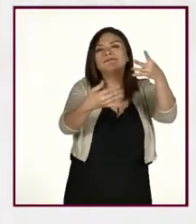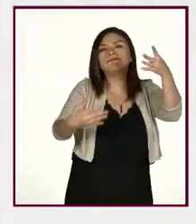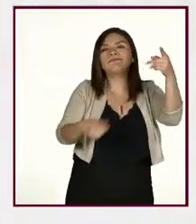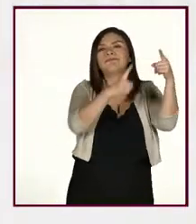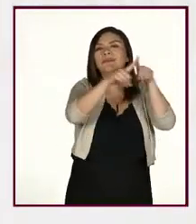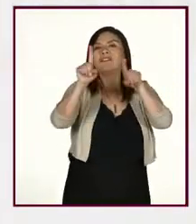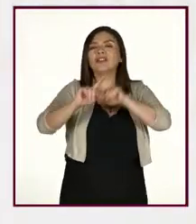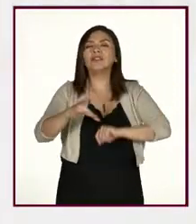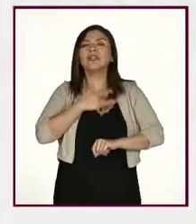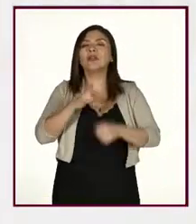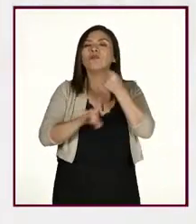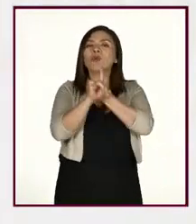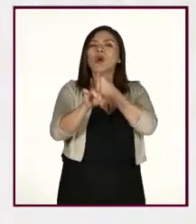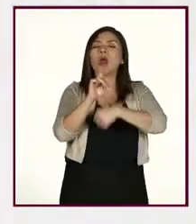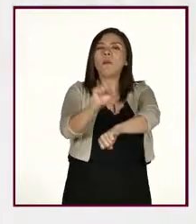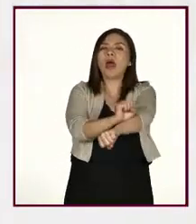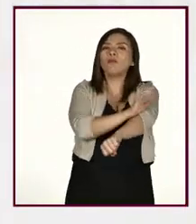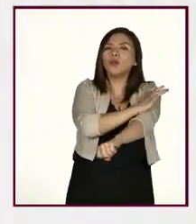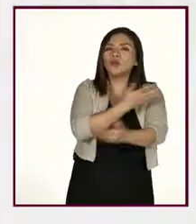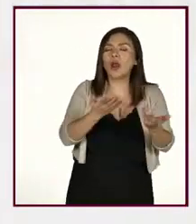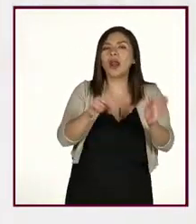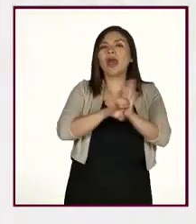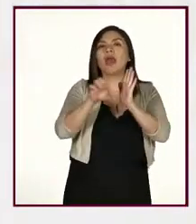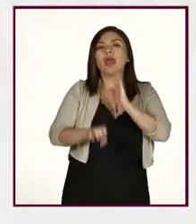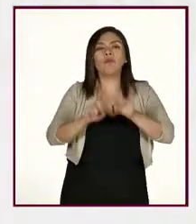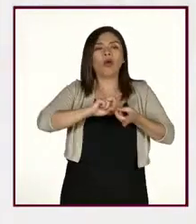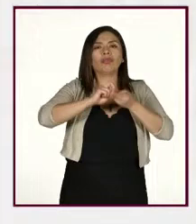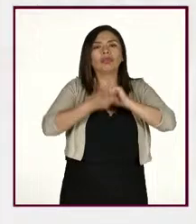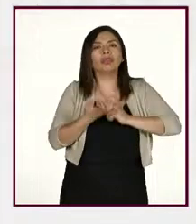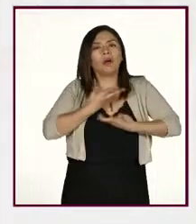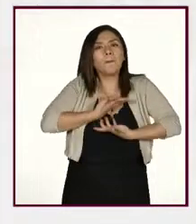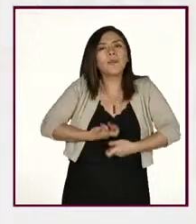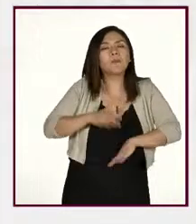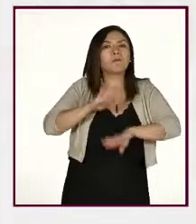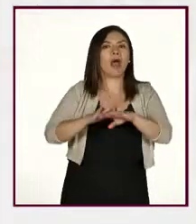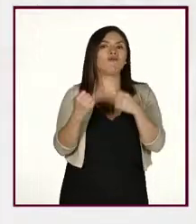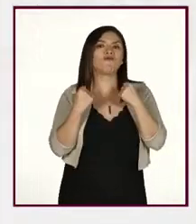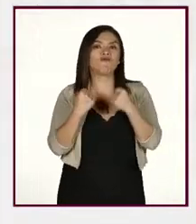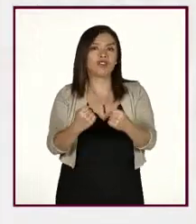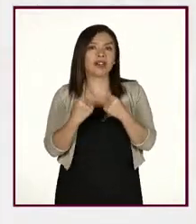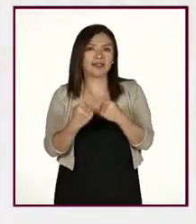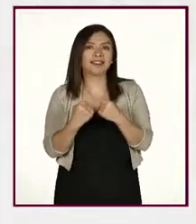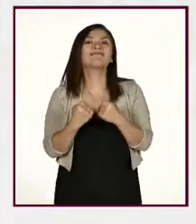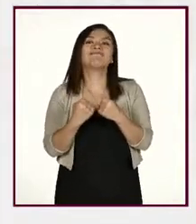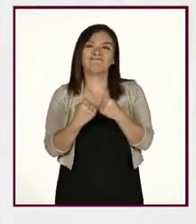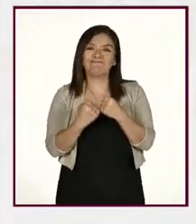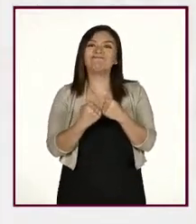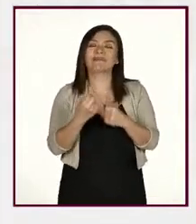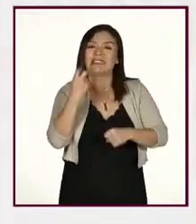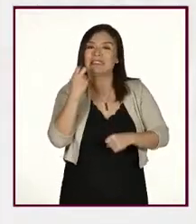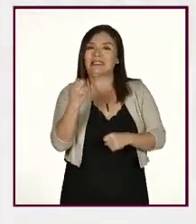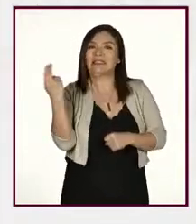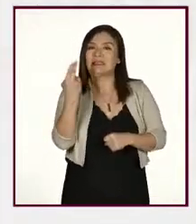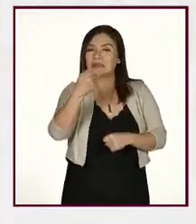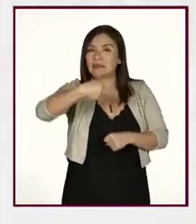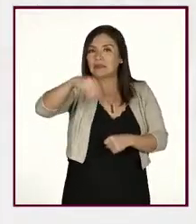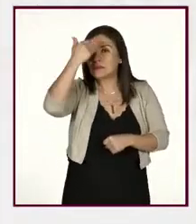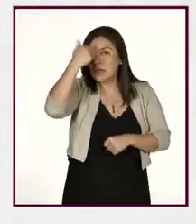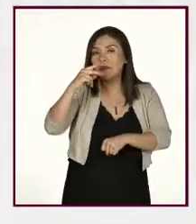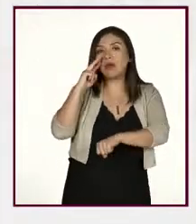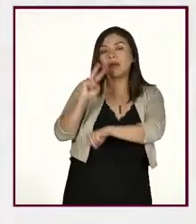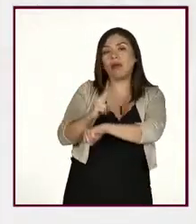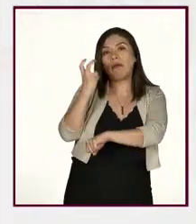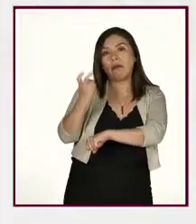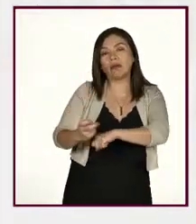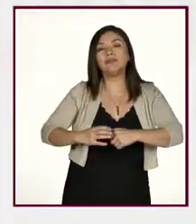a nivel emocional, como un trastorno depresivo mayor. Entonces, aquí como tomar en cuenta esta situación,